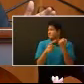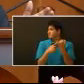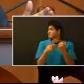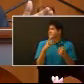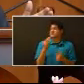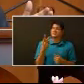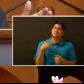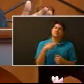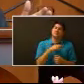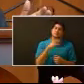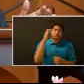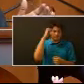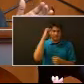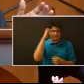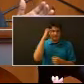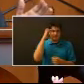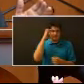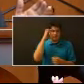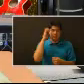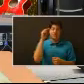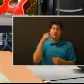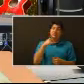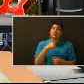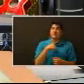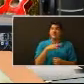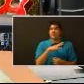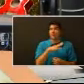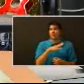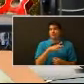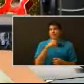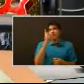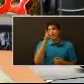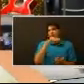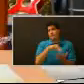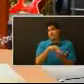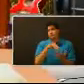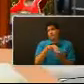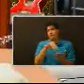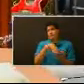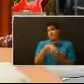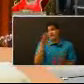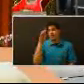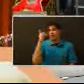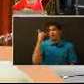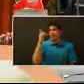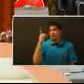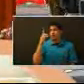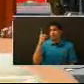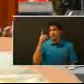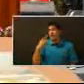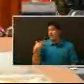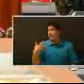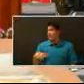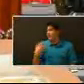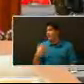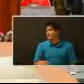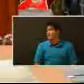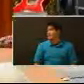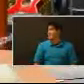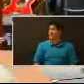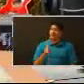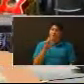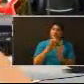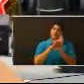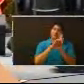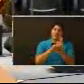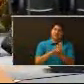nosotros pensamos, si tan solo tuviera $1,000,000. No, es un ejemplo.